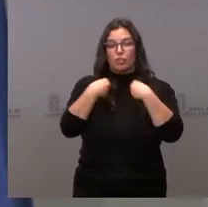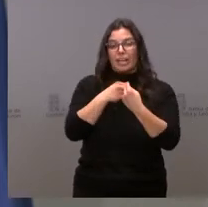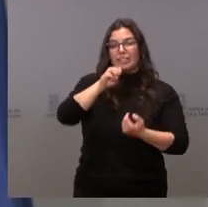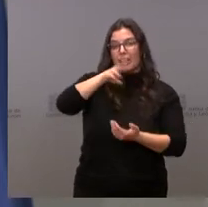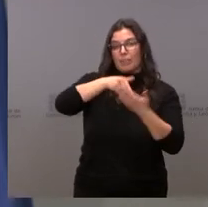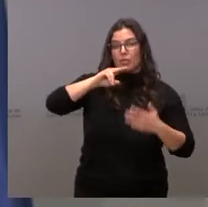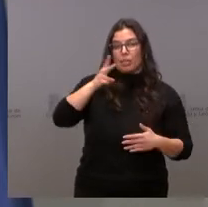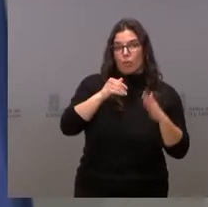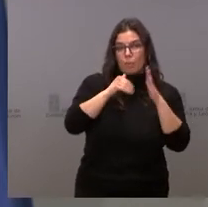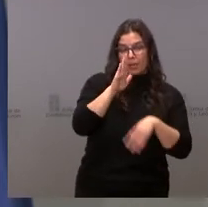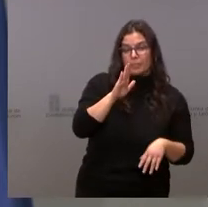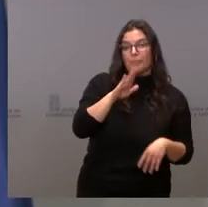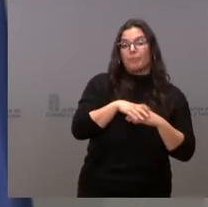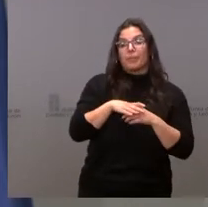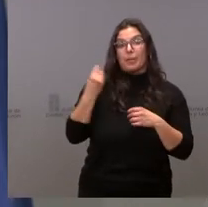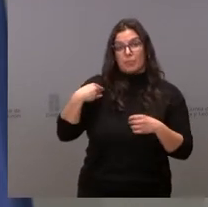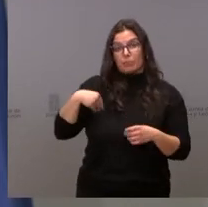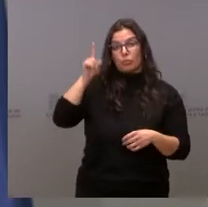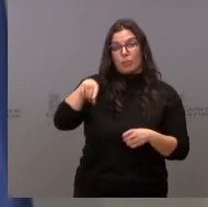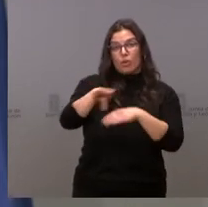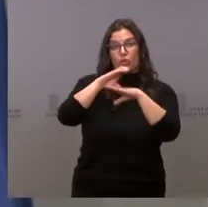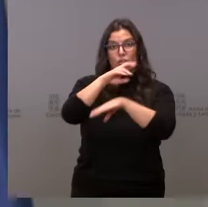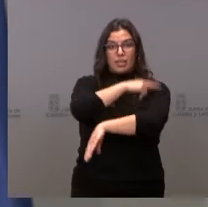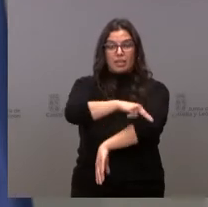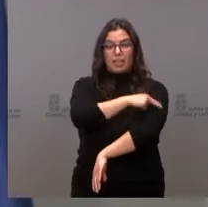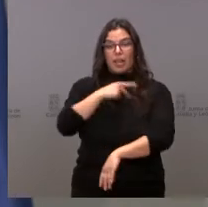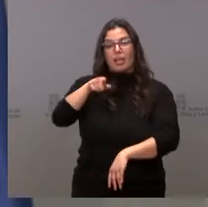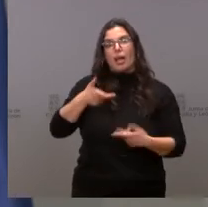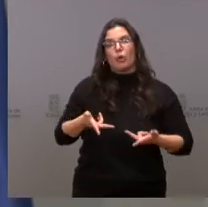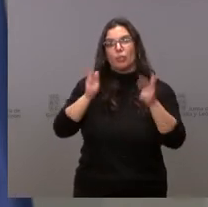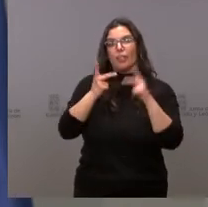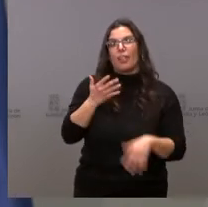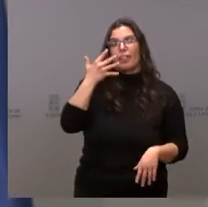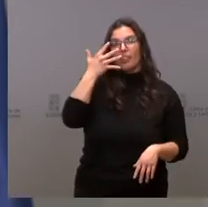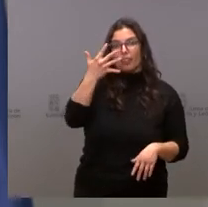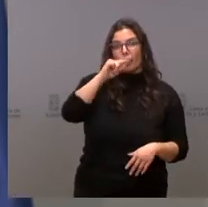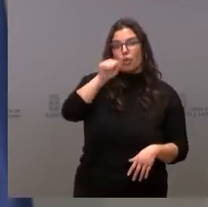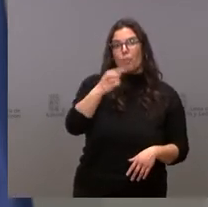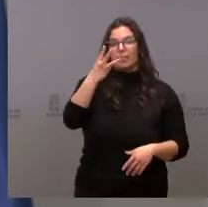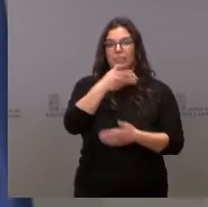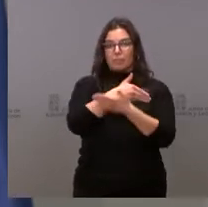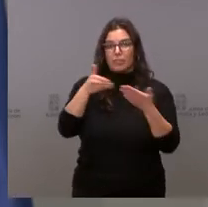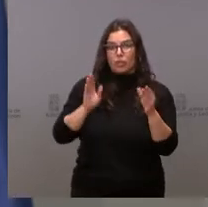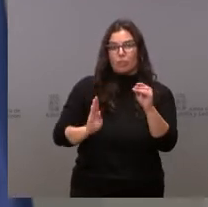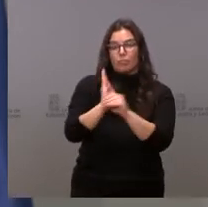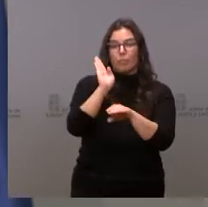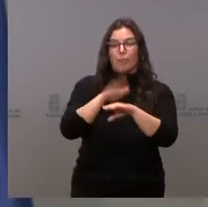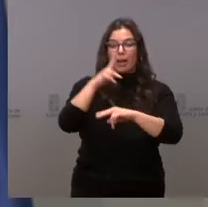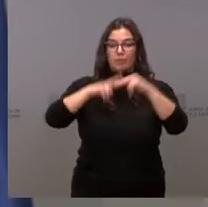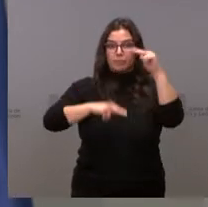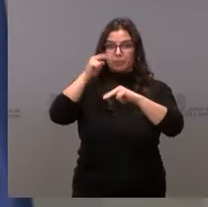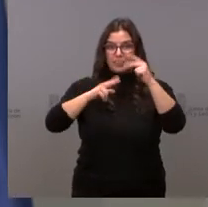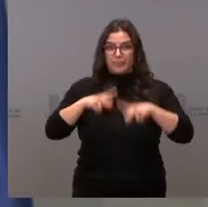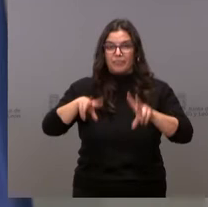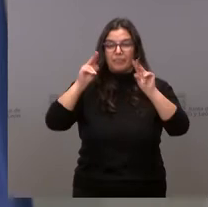y en el mismo ámbito de la consejería de sanidad les informo que han sido autorizados 5,3 millones para terminar las obras del nuevo centro